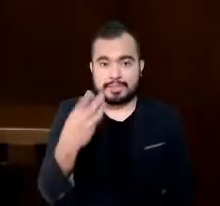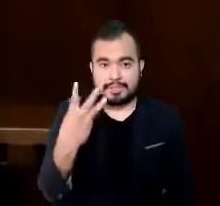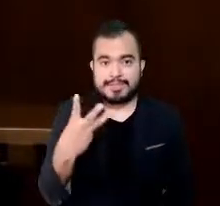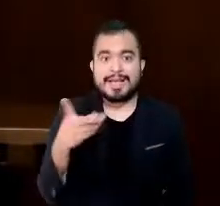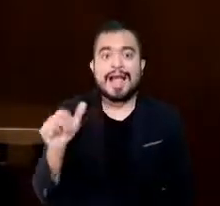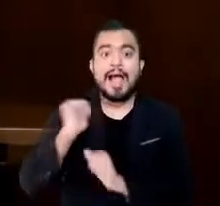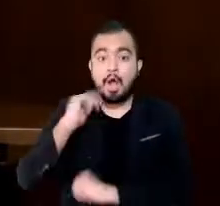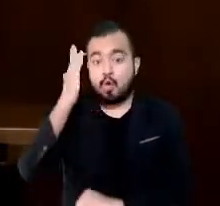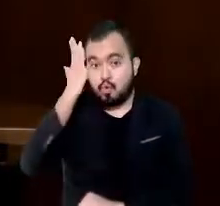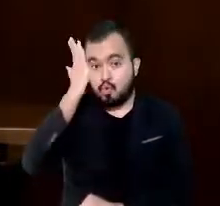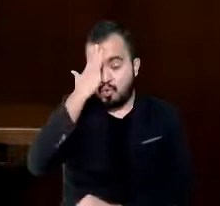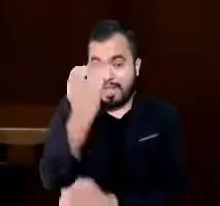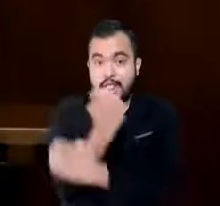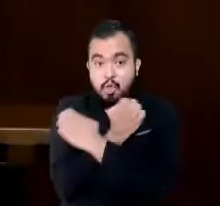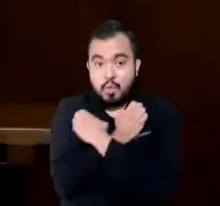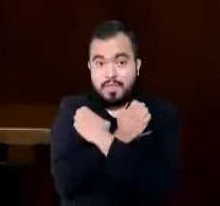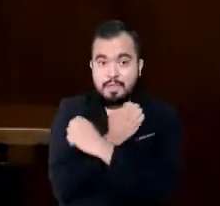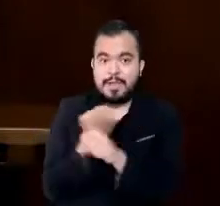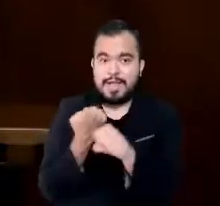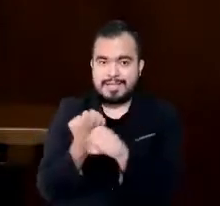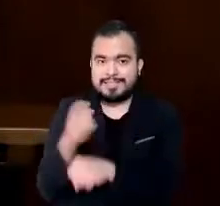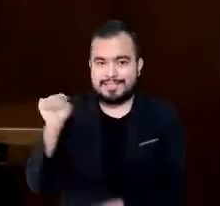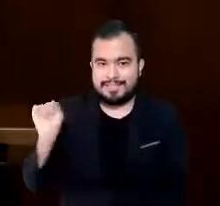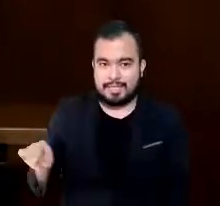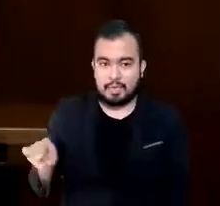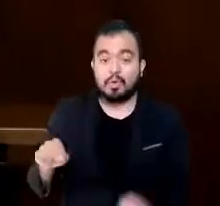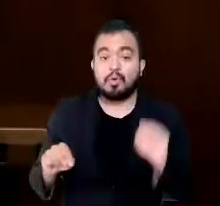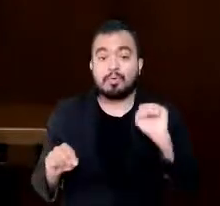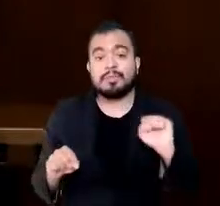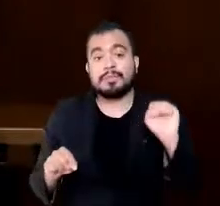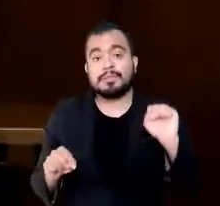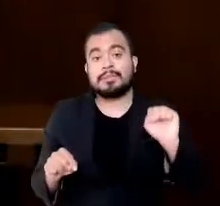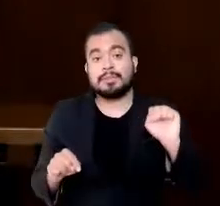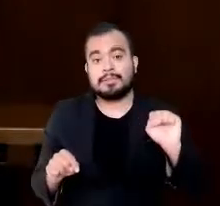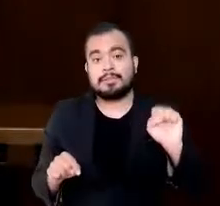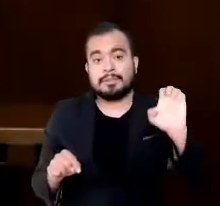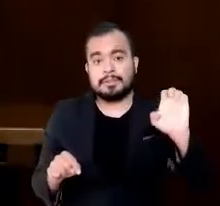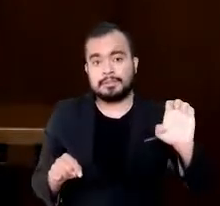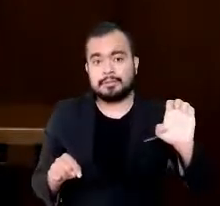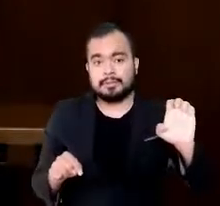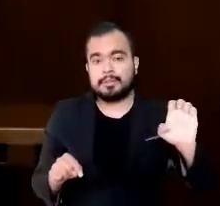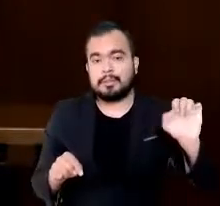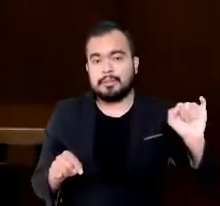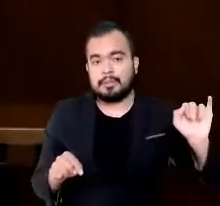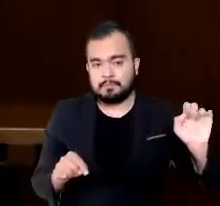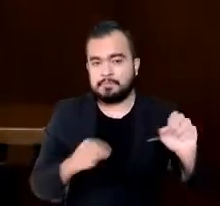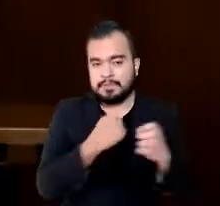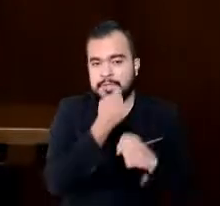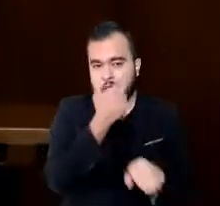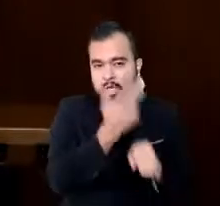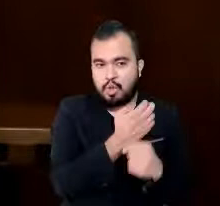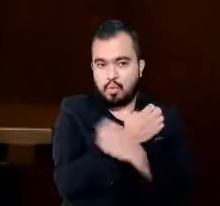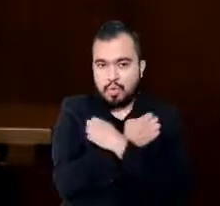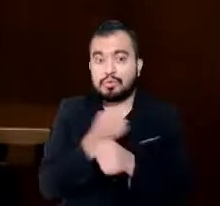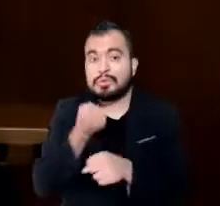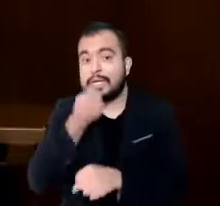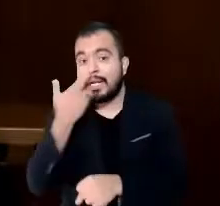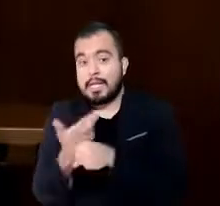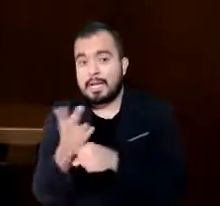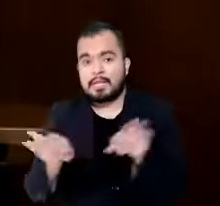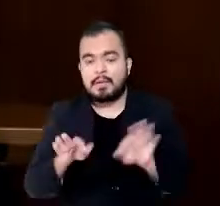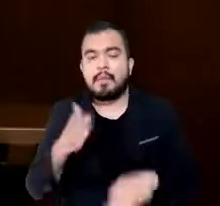estatal promoverá entre la Secretaría de Educación y la Secretaría del Trabajo convenios que garanticen la inserción laboral de las personas